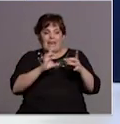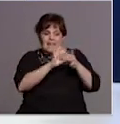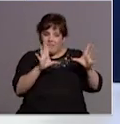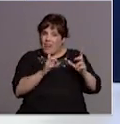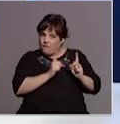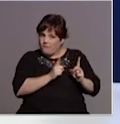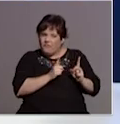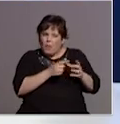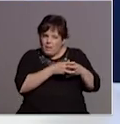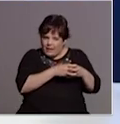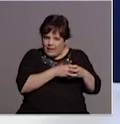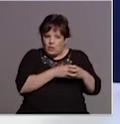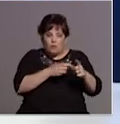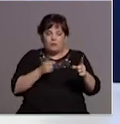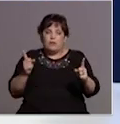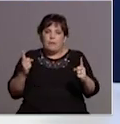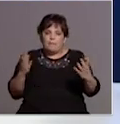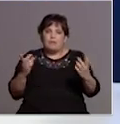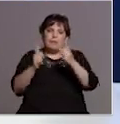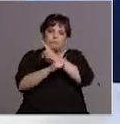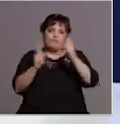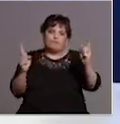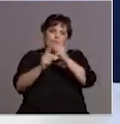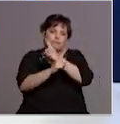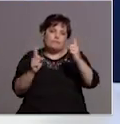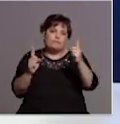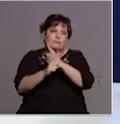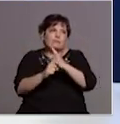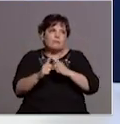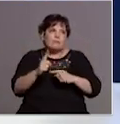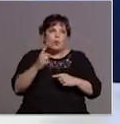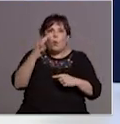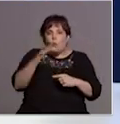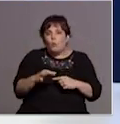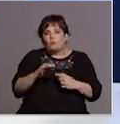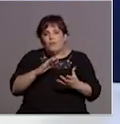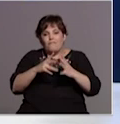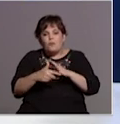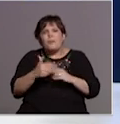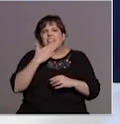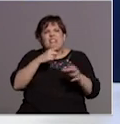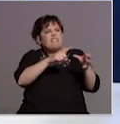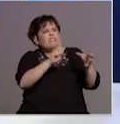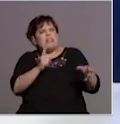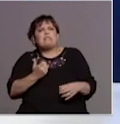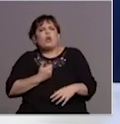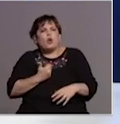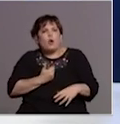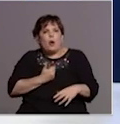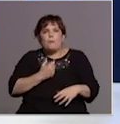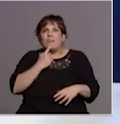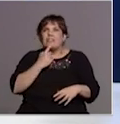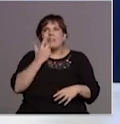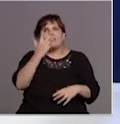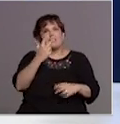es un partido bastante pequeño bueno justamente una manera de entender el break sin mirar básicamente tres